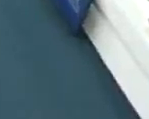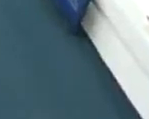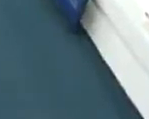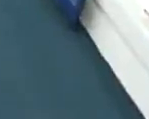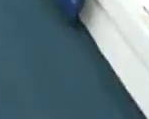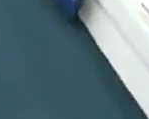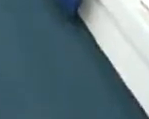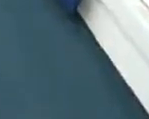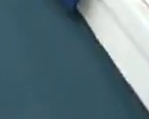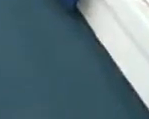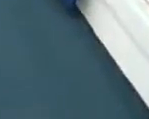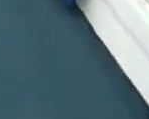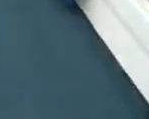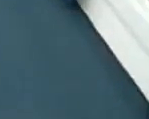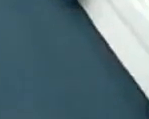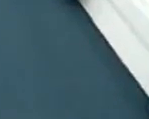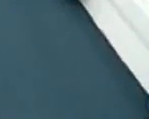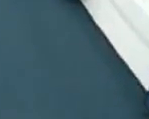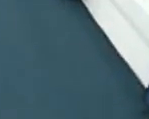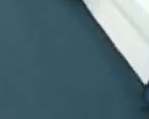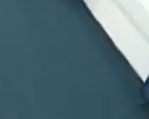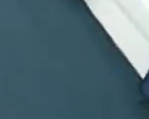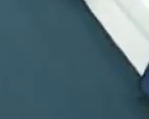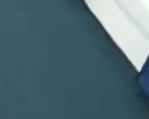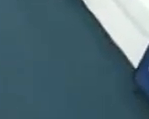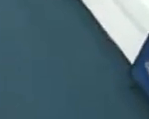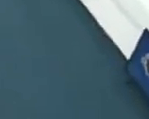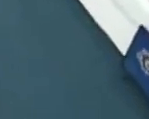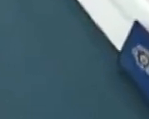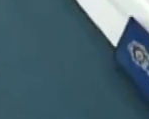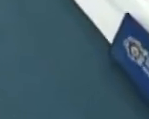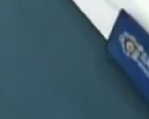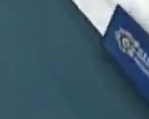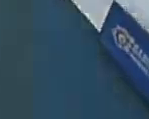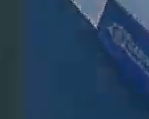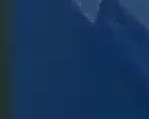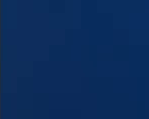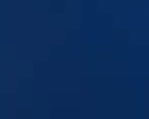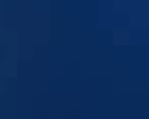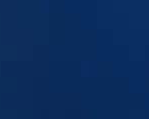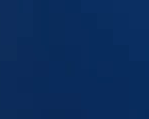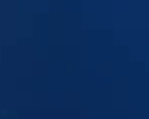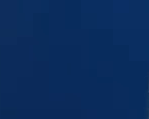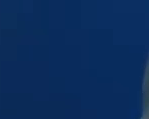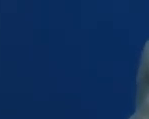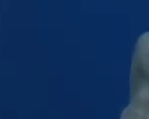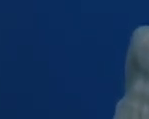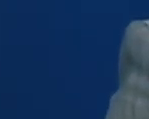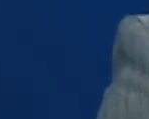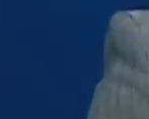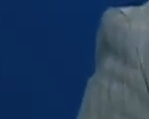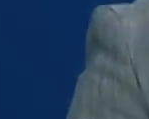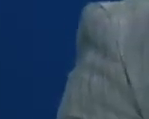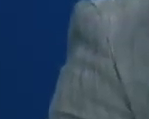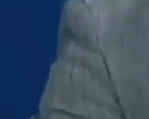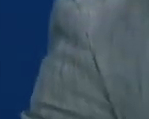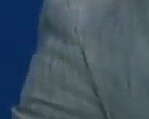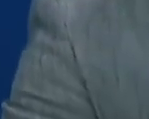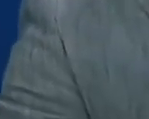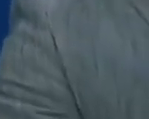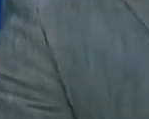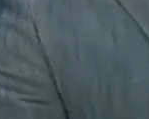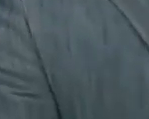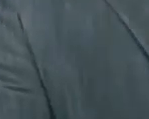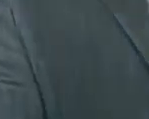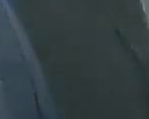con discapacidad o en situación de calle y el cuidado de nuestros animales, de nuestros ambientes. Es en la actualidad que existen estas grandes misiones,